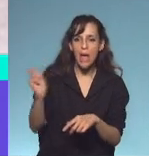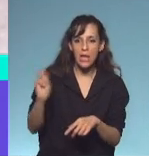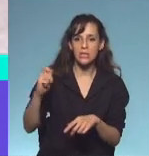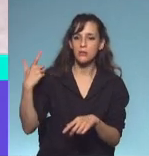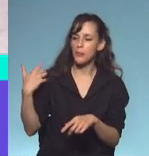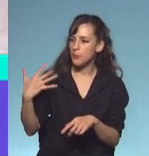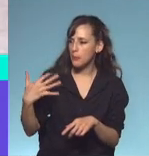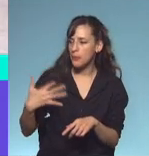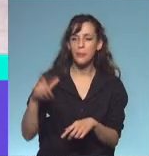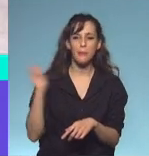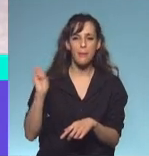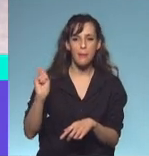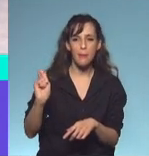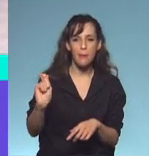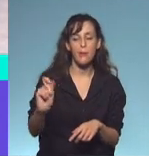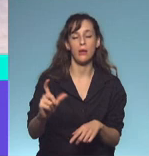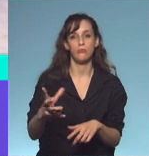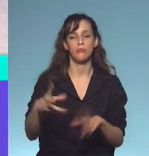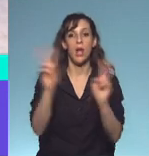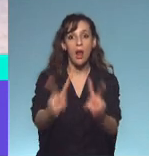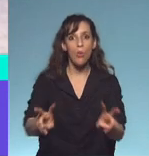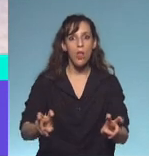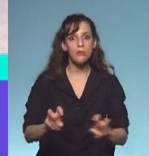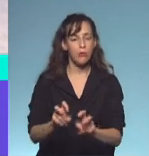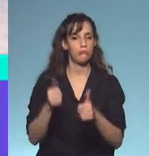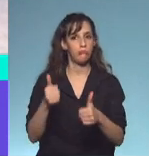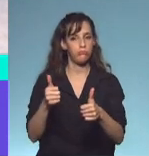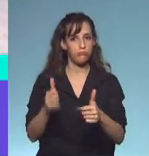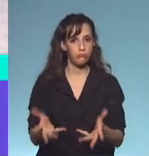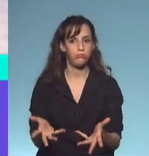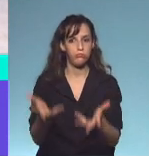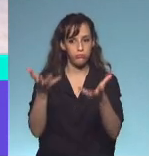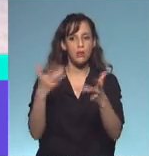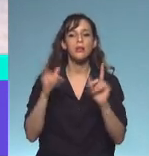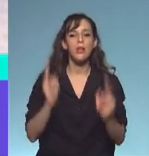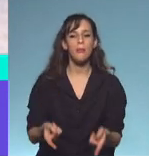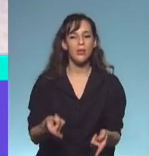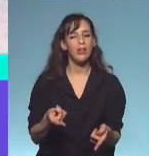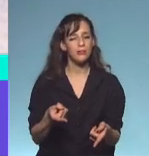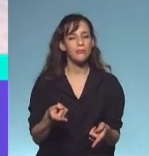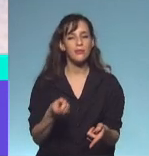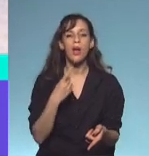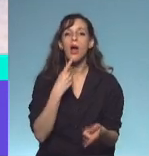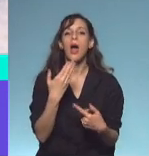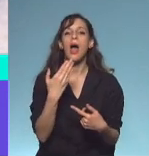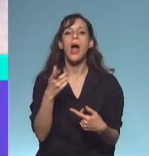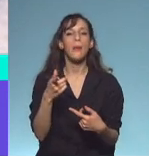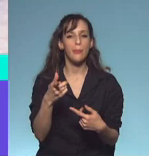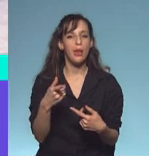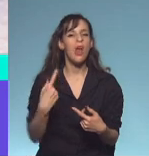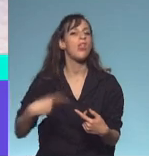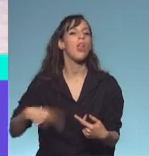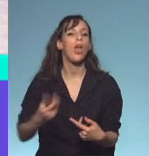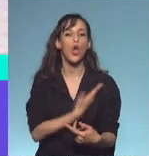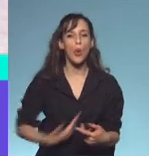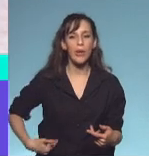de recuperación fuerte, aumento fuerte de la recaudación. También se está hablando mucho de que si el gobierno tiene o no tiene una